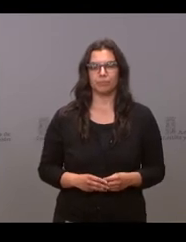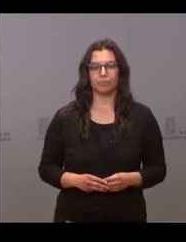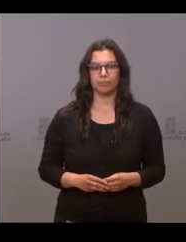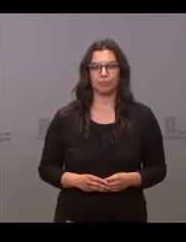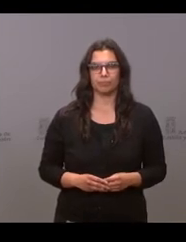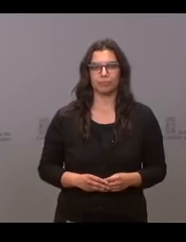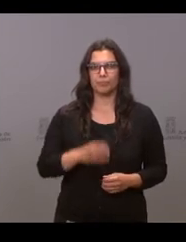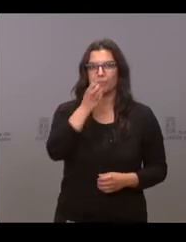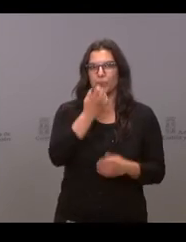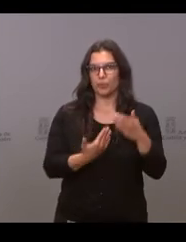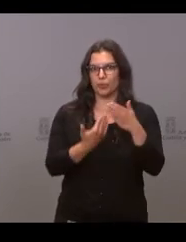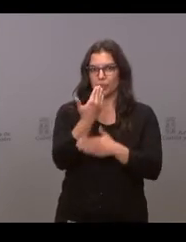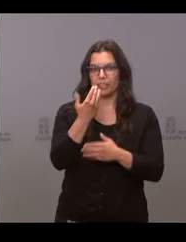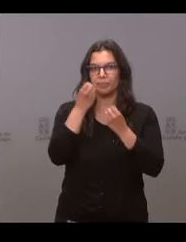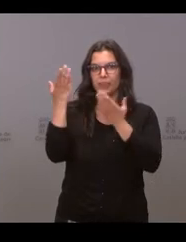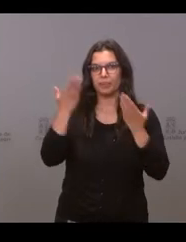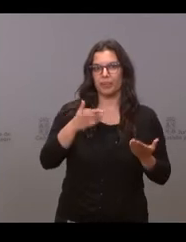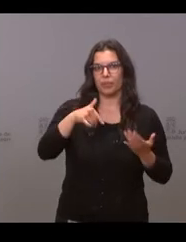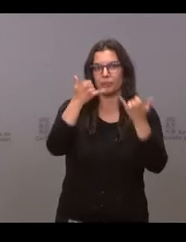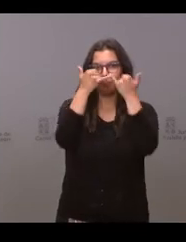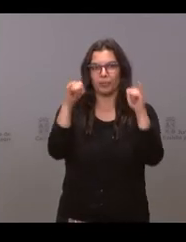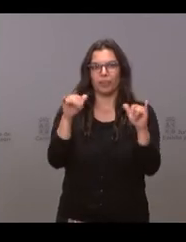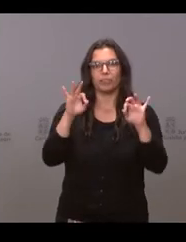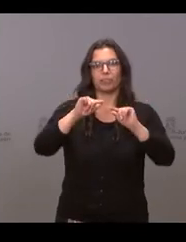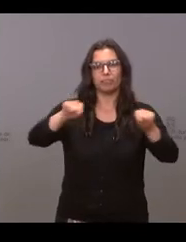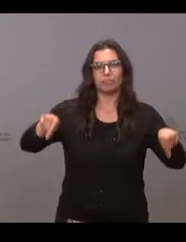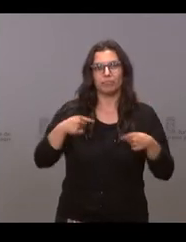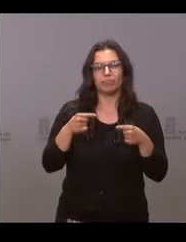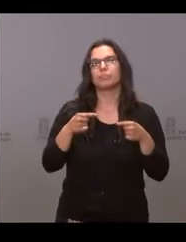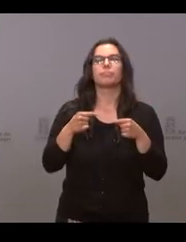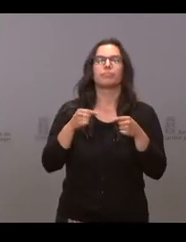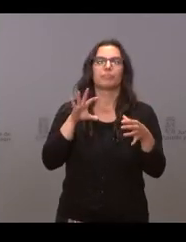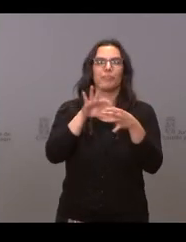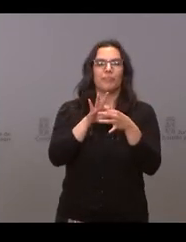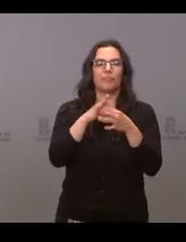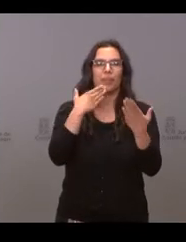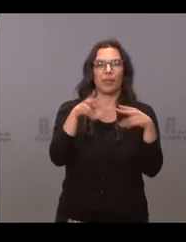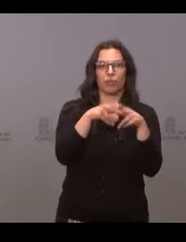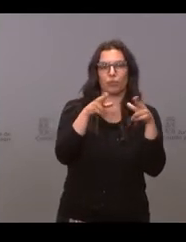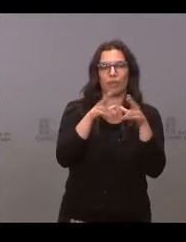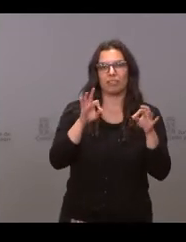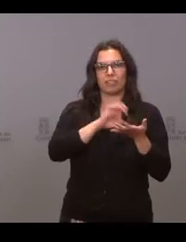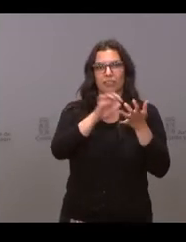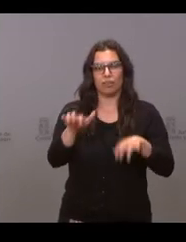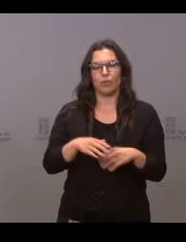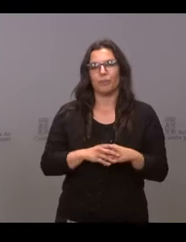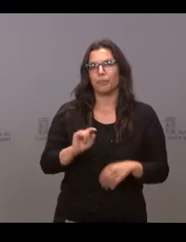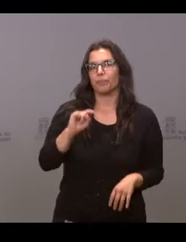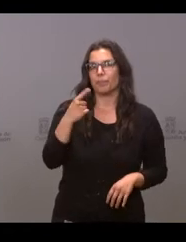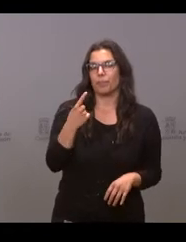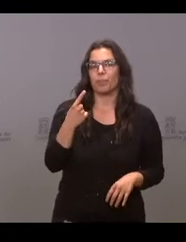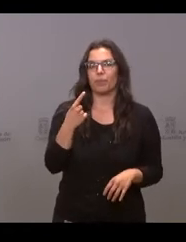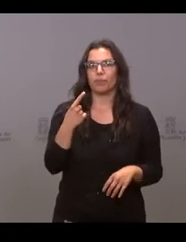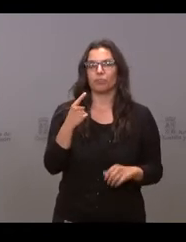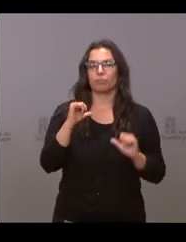buenos días y bienvenidos a este acto de firma de acuerdos en el marco del diálogo social de castilla y león' en primer lugar se